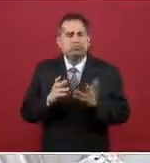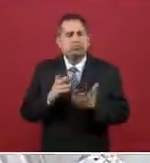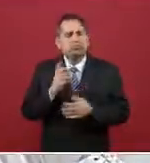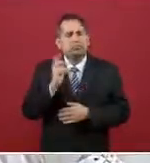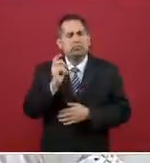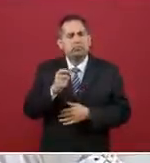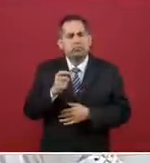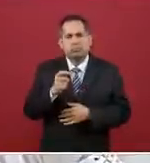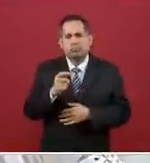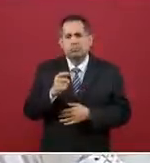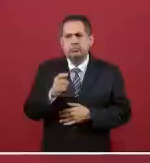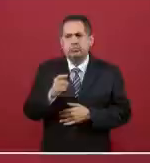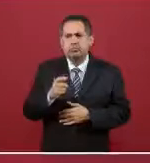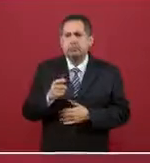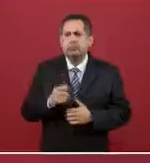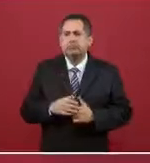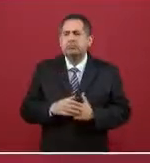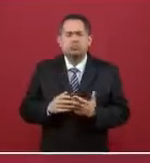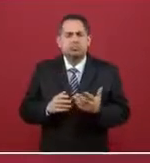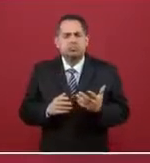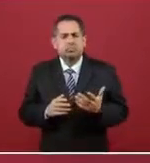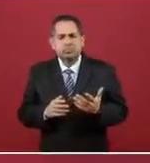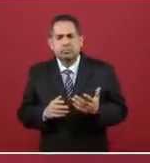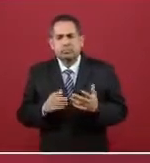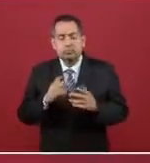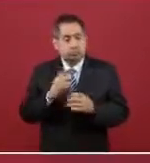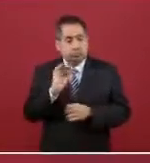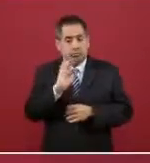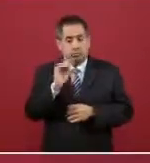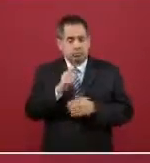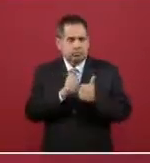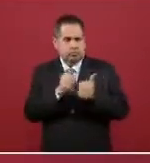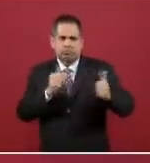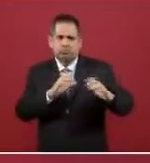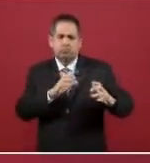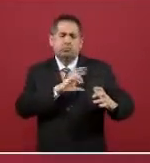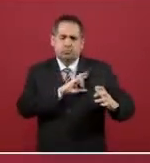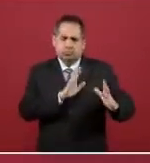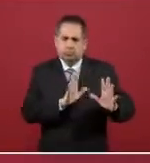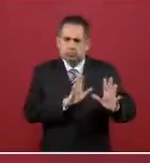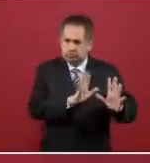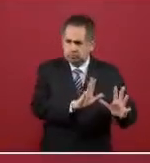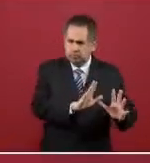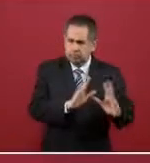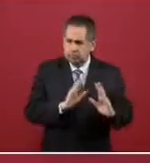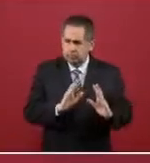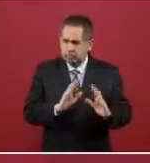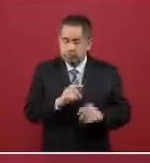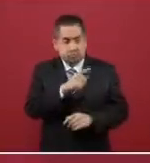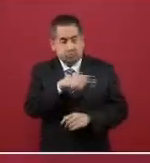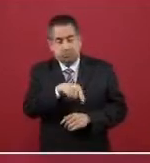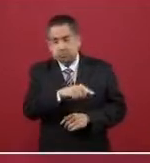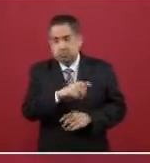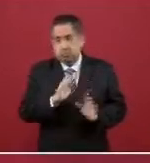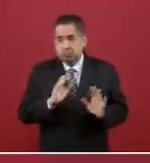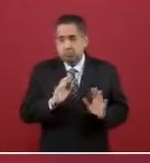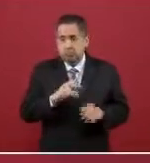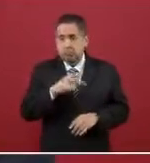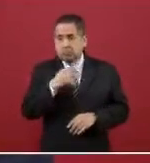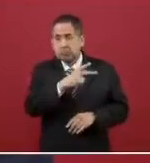se excusan en eso, de que son autónomos, son independientes, que ellos,